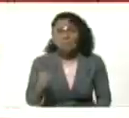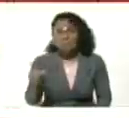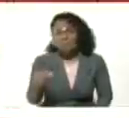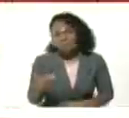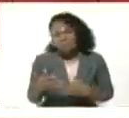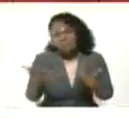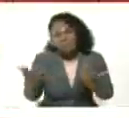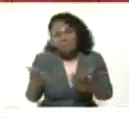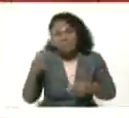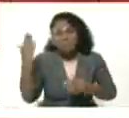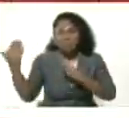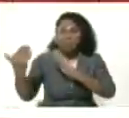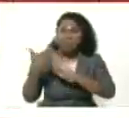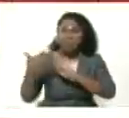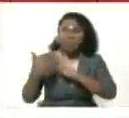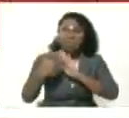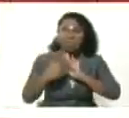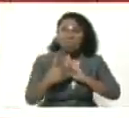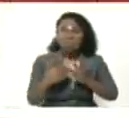No, sancionamos